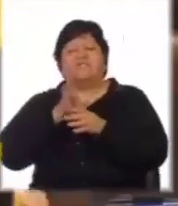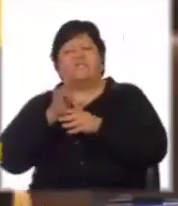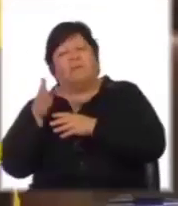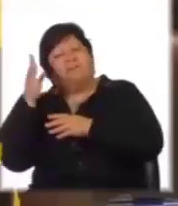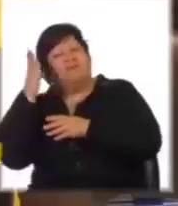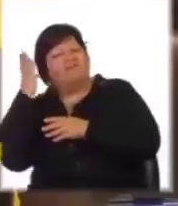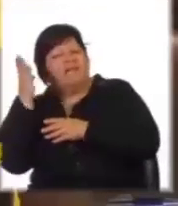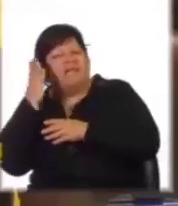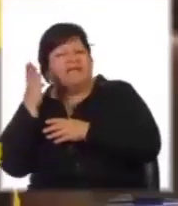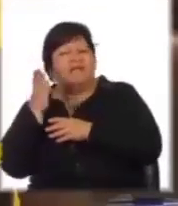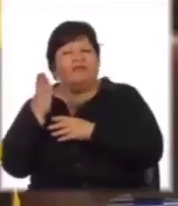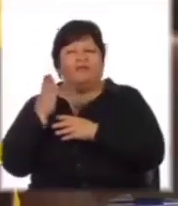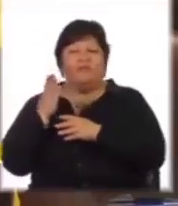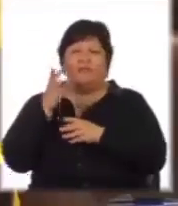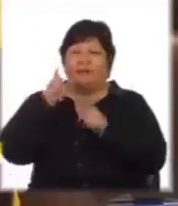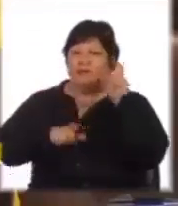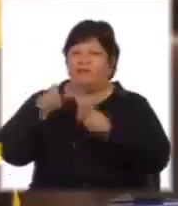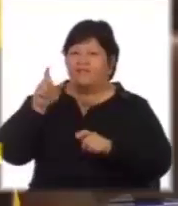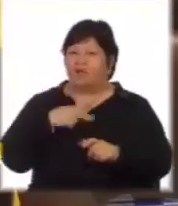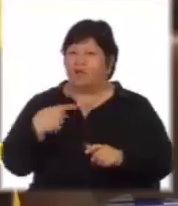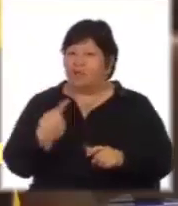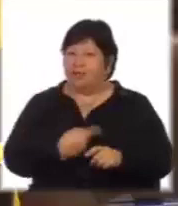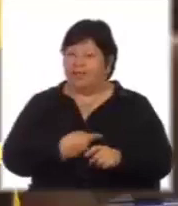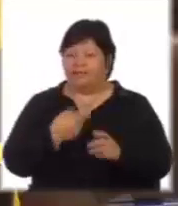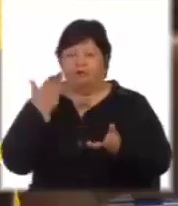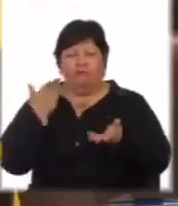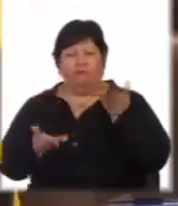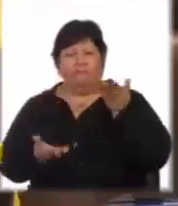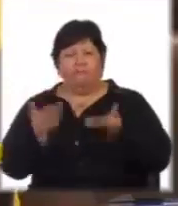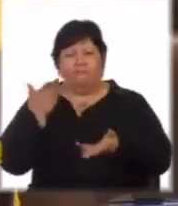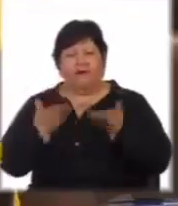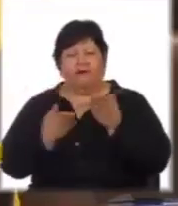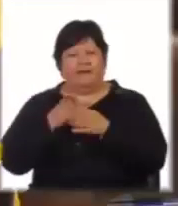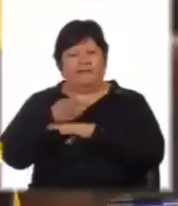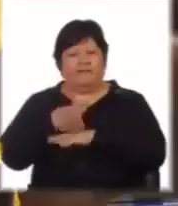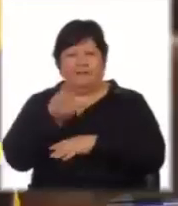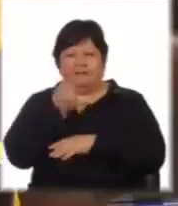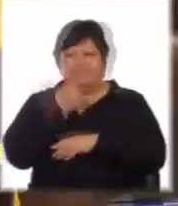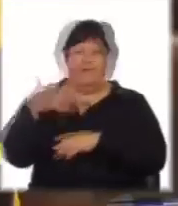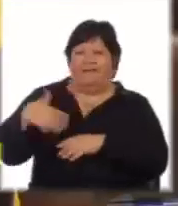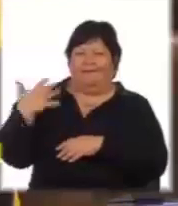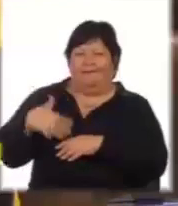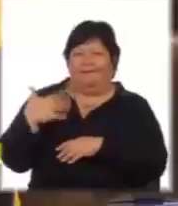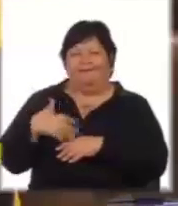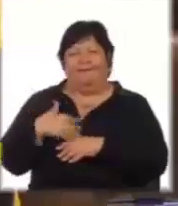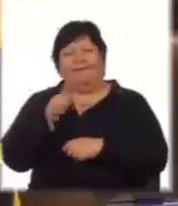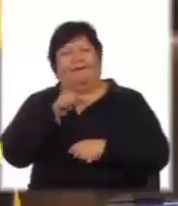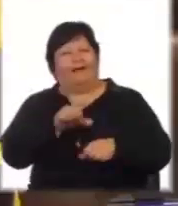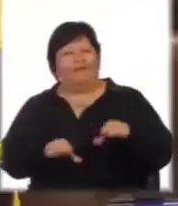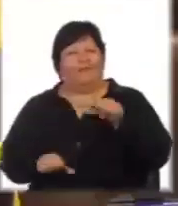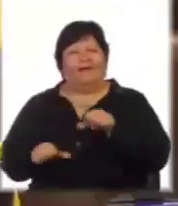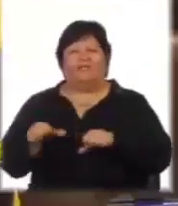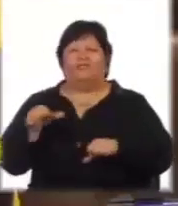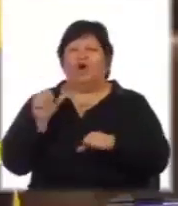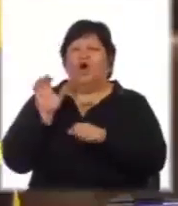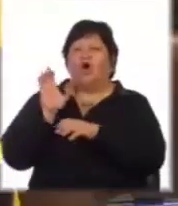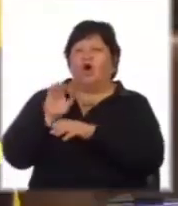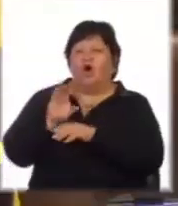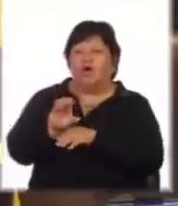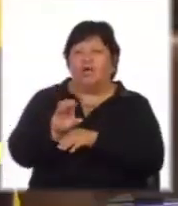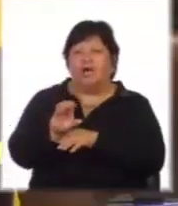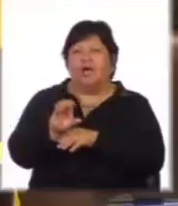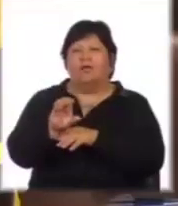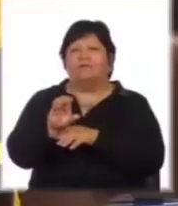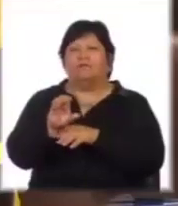estaríamos dando a la población trans, y los compara con el acceso a la medicación de alto costo, oncológicas, en realidad